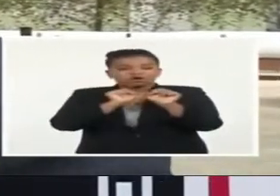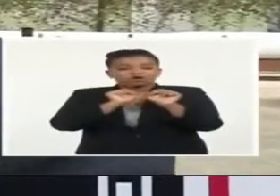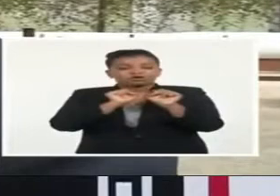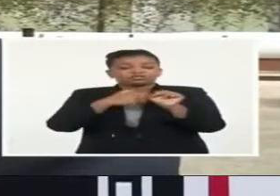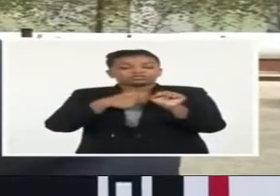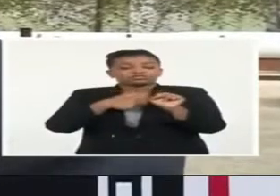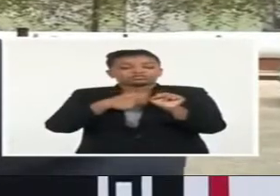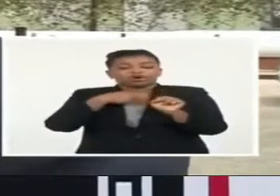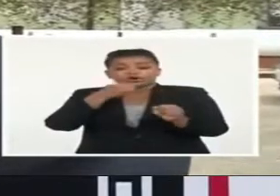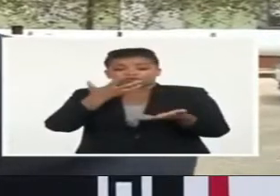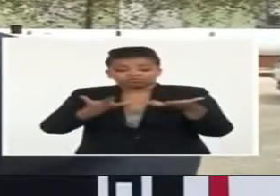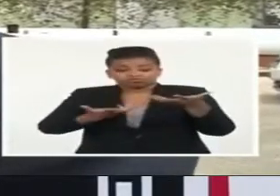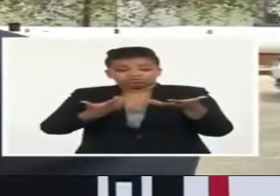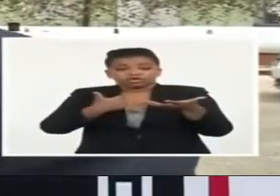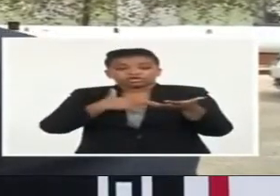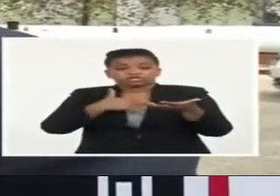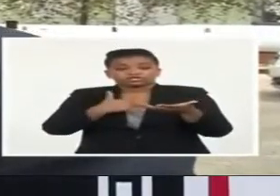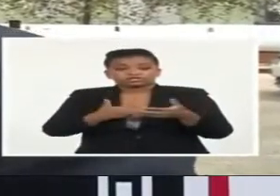Venezuela? Porque no tiene dinero.